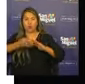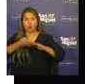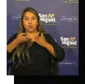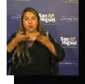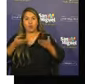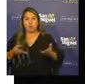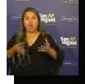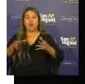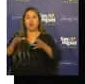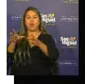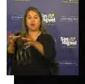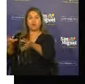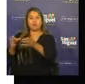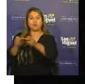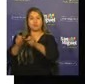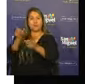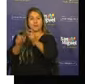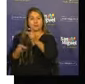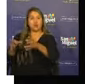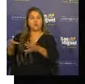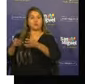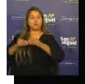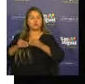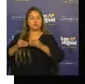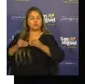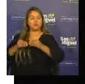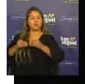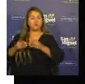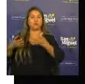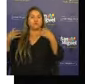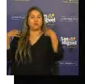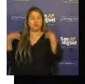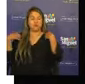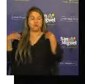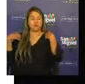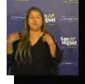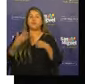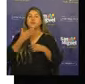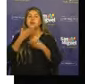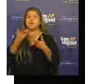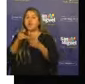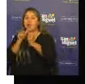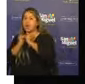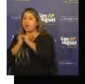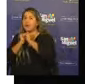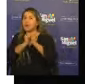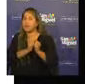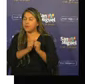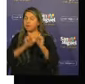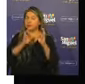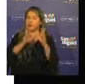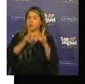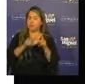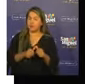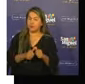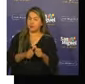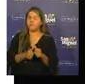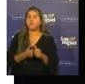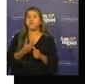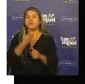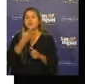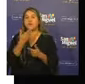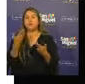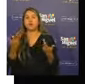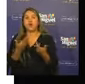de estas personas, y no solo de las personas, sino que también cómo hacemos acompañamiento a las familias, y a las familias